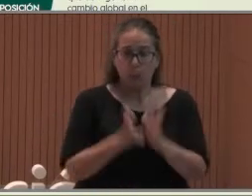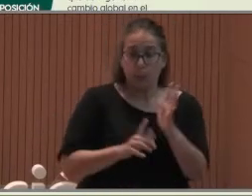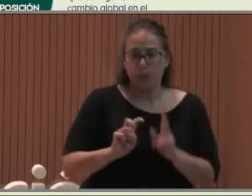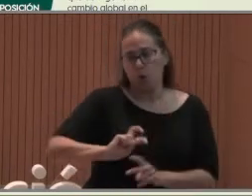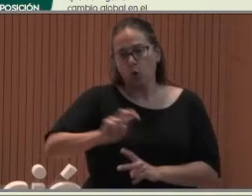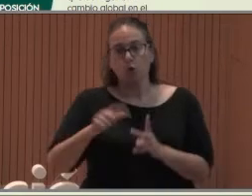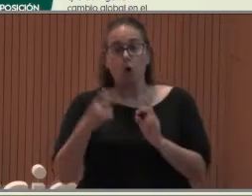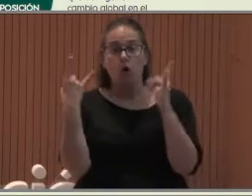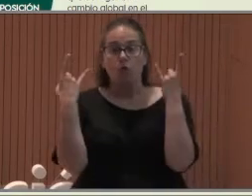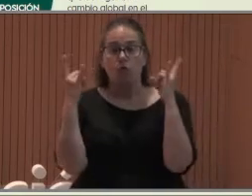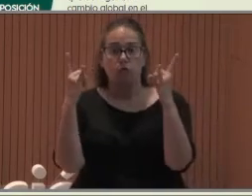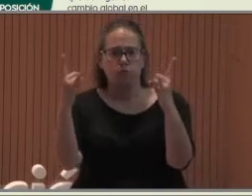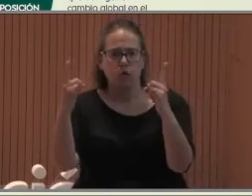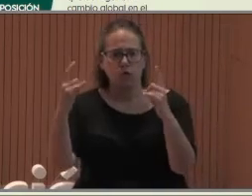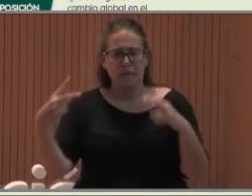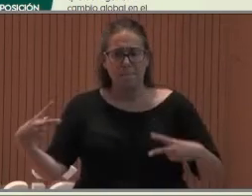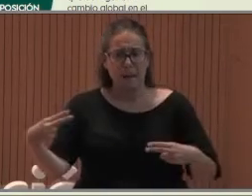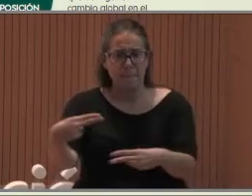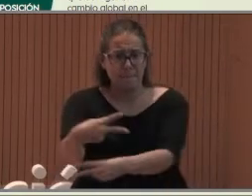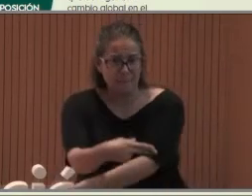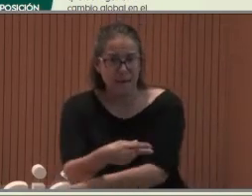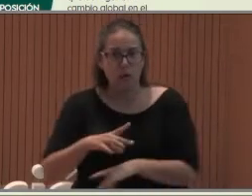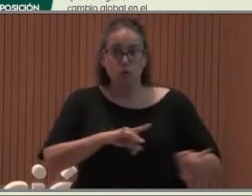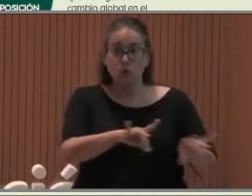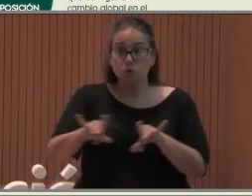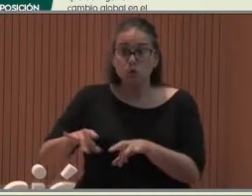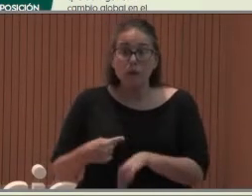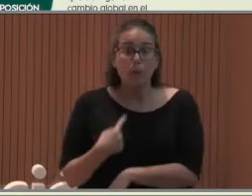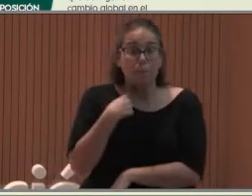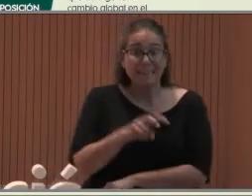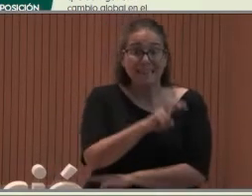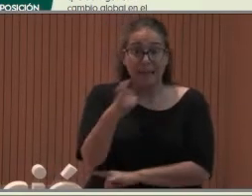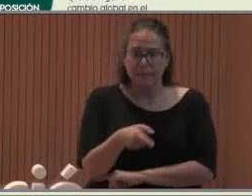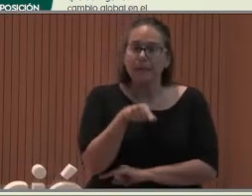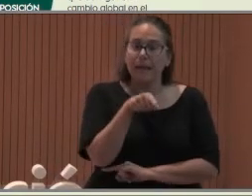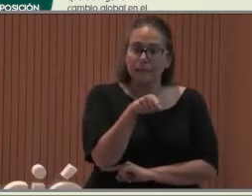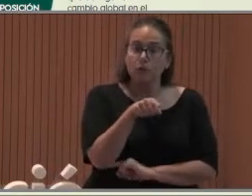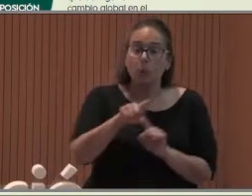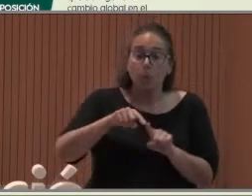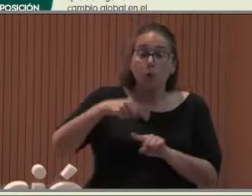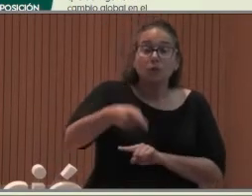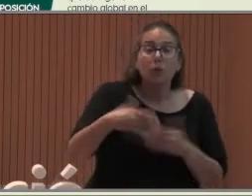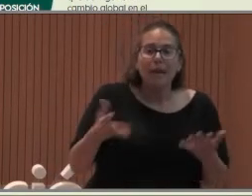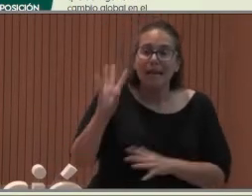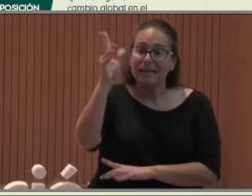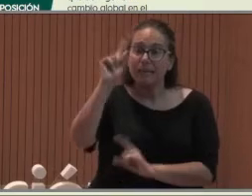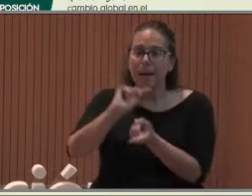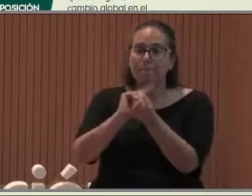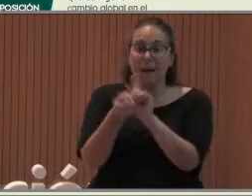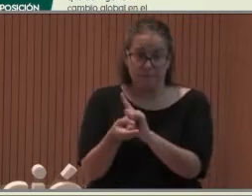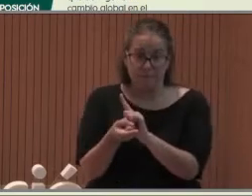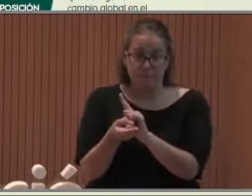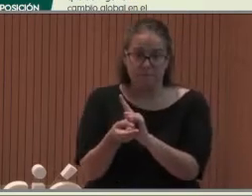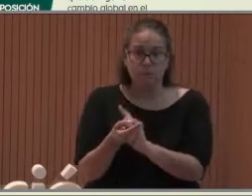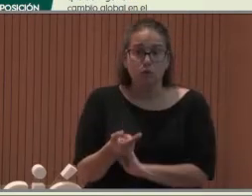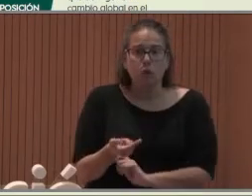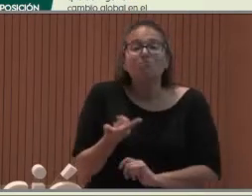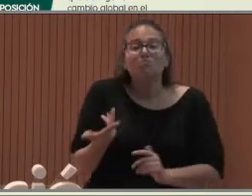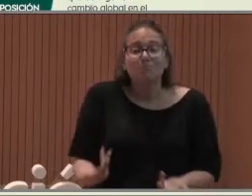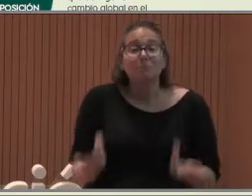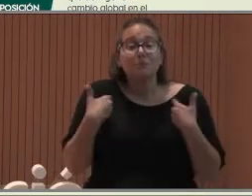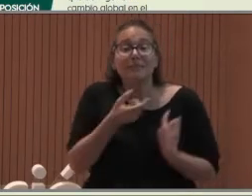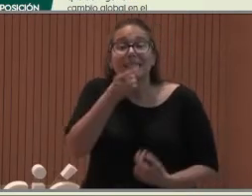la deforestación, la pérdida de suelo, etc. Por tanto, esta modificación del clima de causa humana,